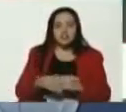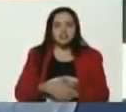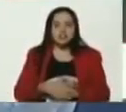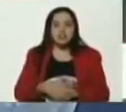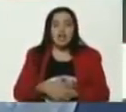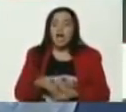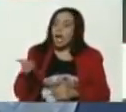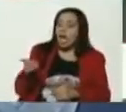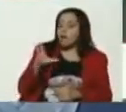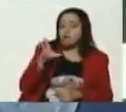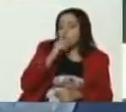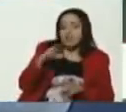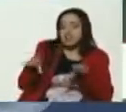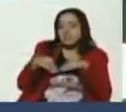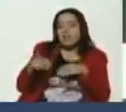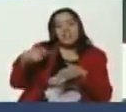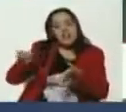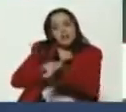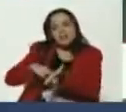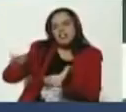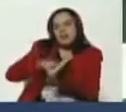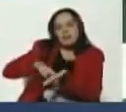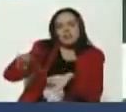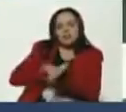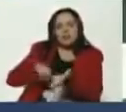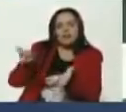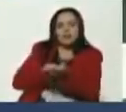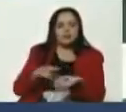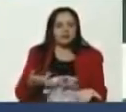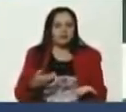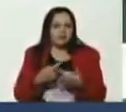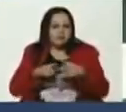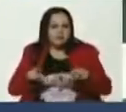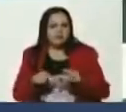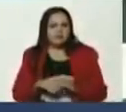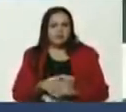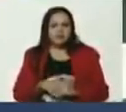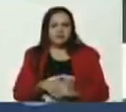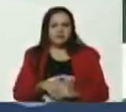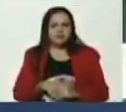pues, varias veces. Varias veces. Sin embargo, allá